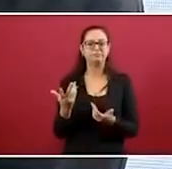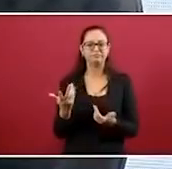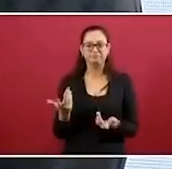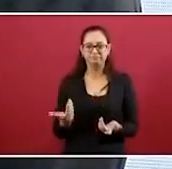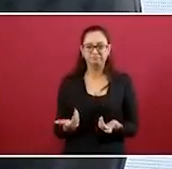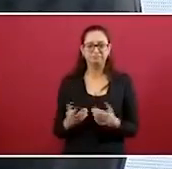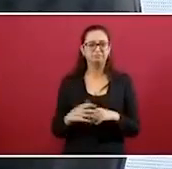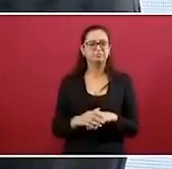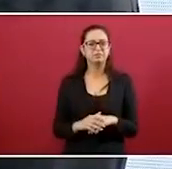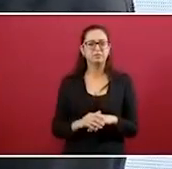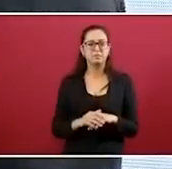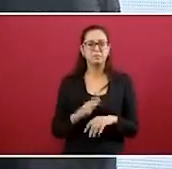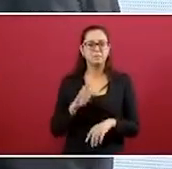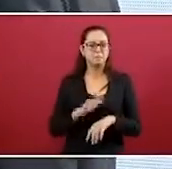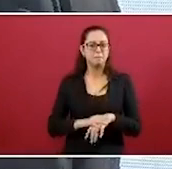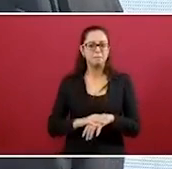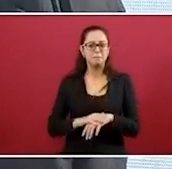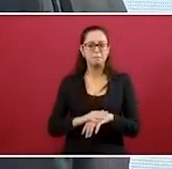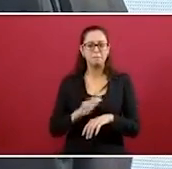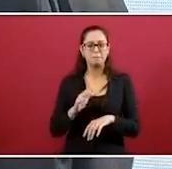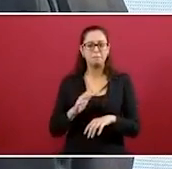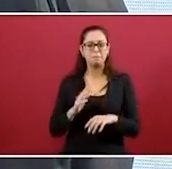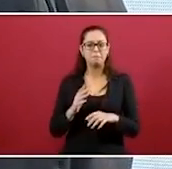para decirlo en términos